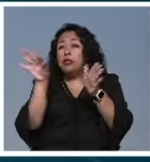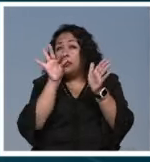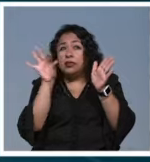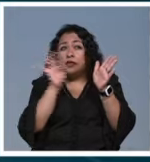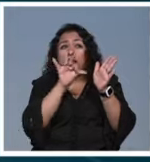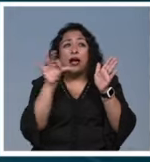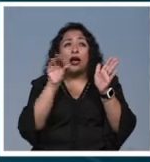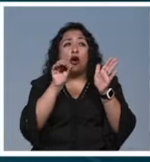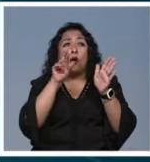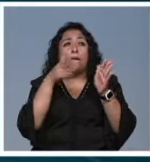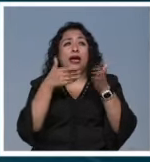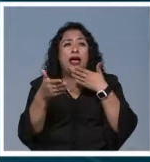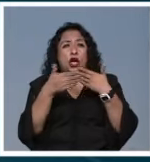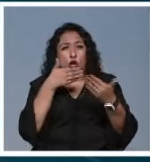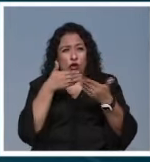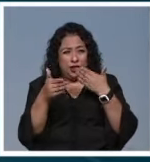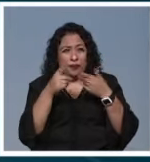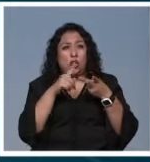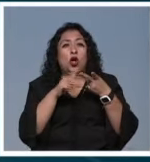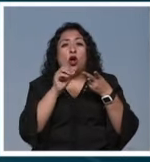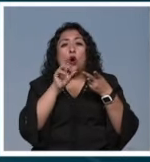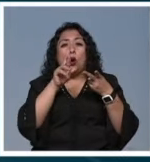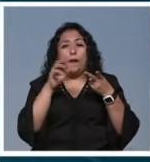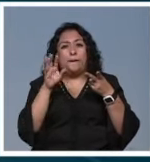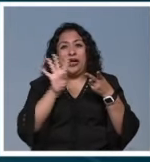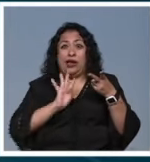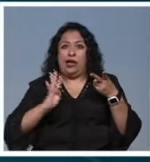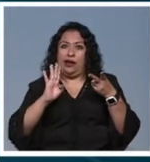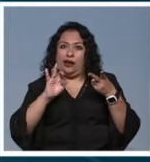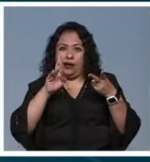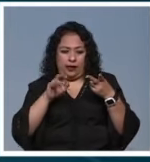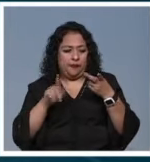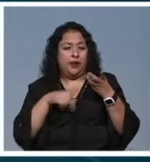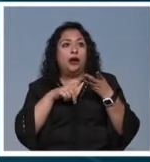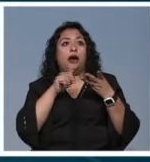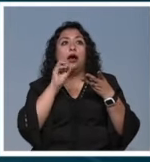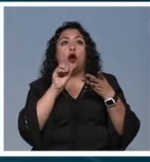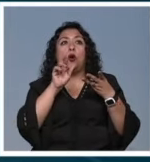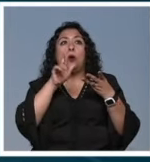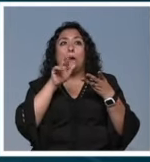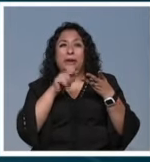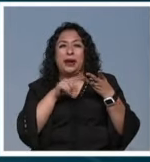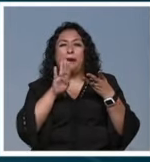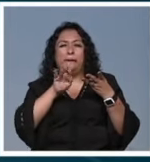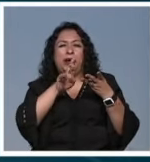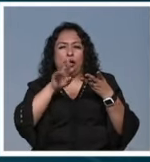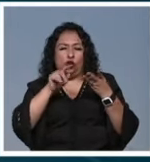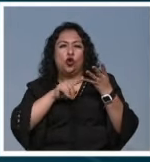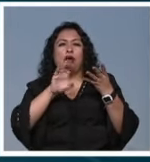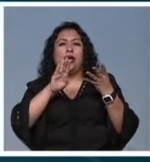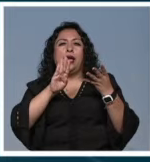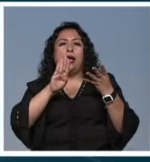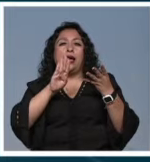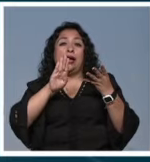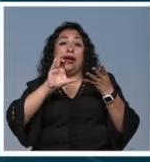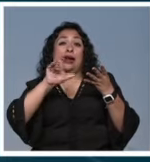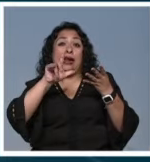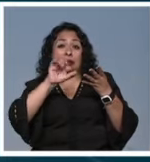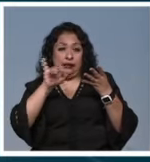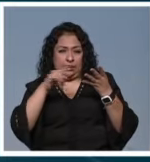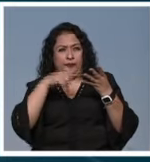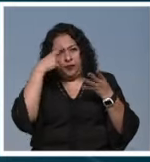de ópera contemporánea, ópera de cámara y también ópera barroca y clásica.